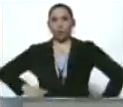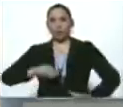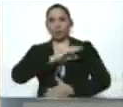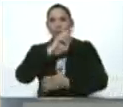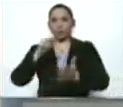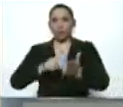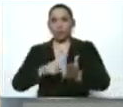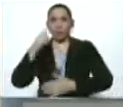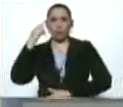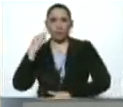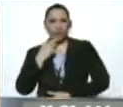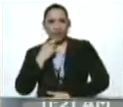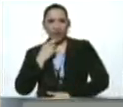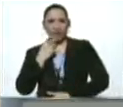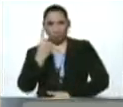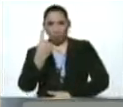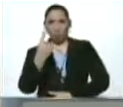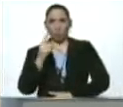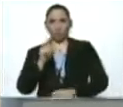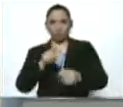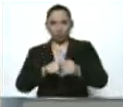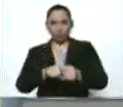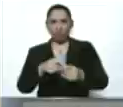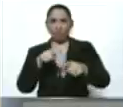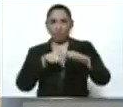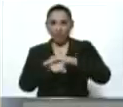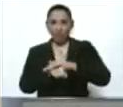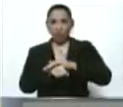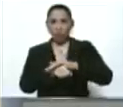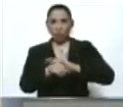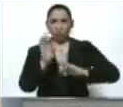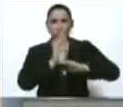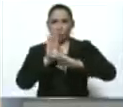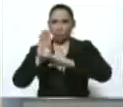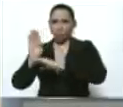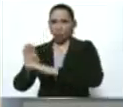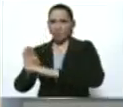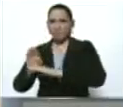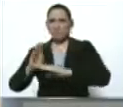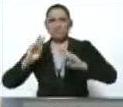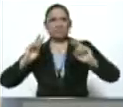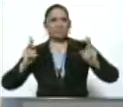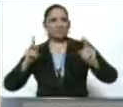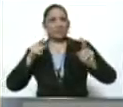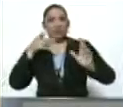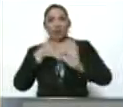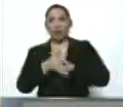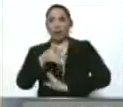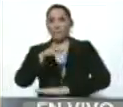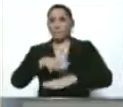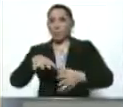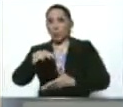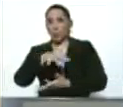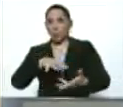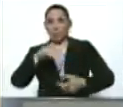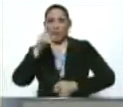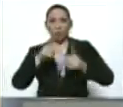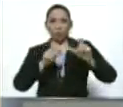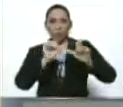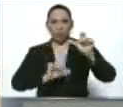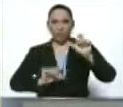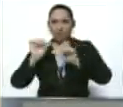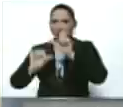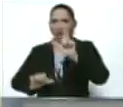que estaba allí como custodio. En el contexto de estos hechos, Quisiera entrar en algunos detalles